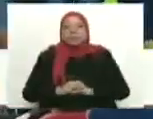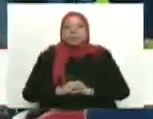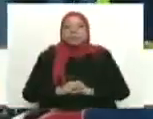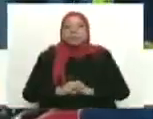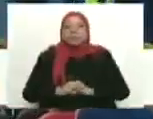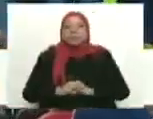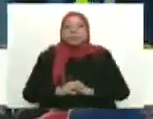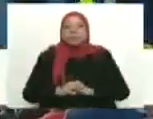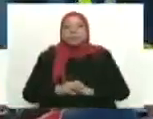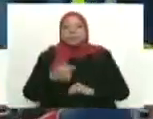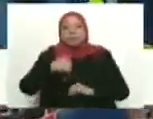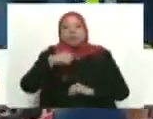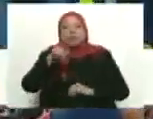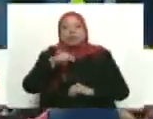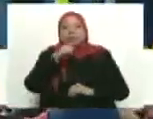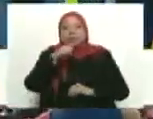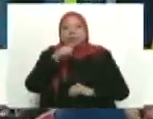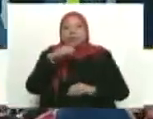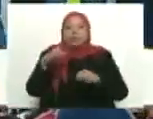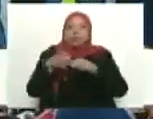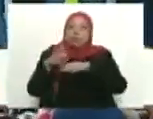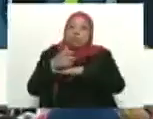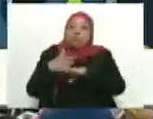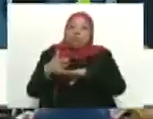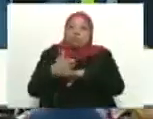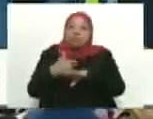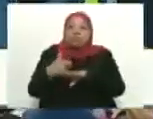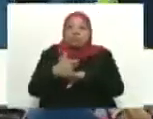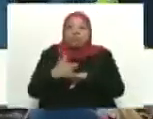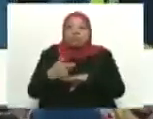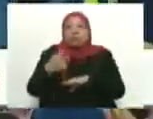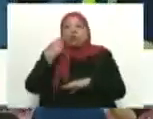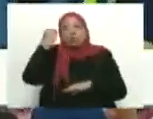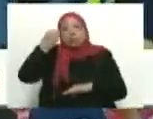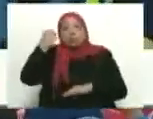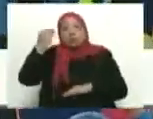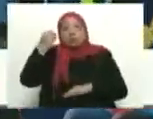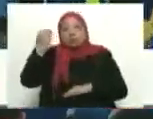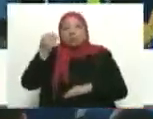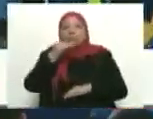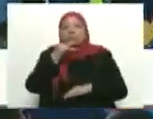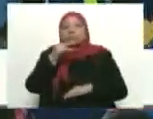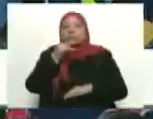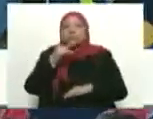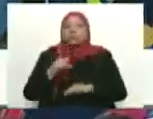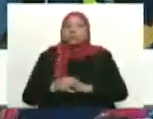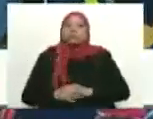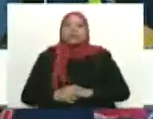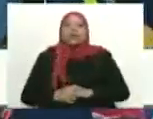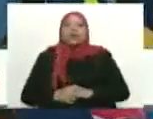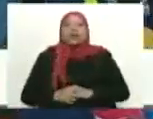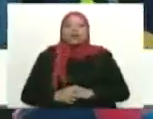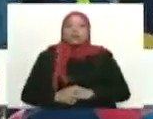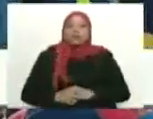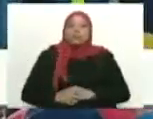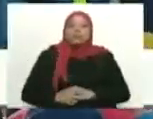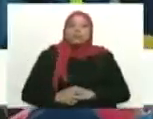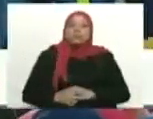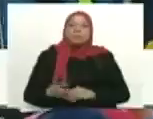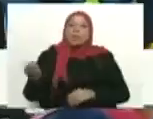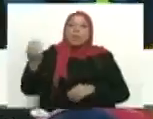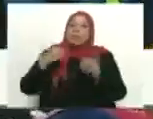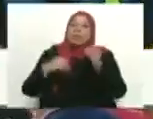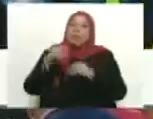Ahora, yo le voy a decir algo, compañero gobernador. Yo creo, por lo que veo aquí, que aquí hay más hombres